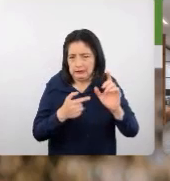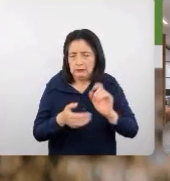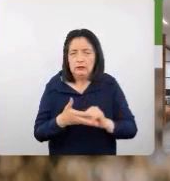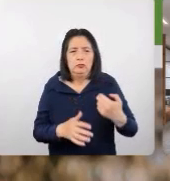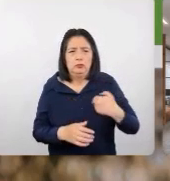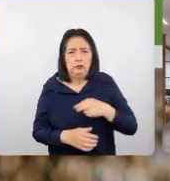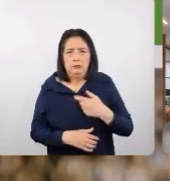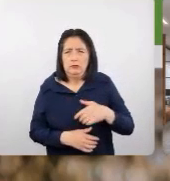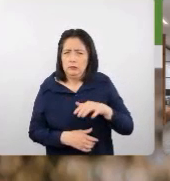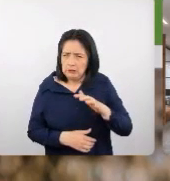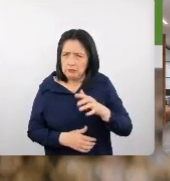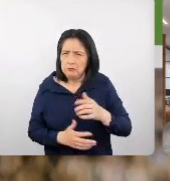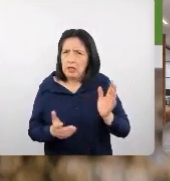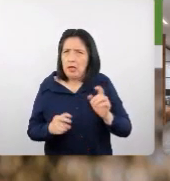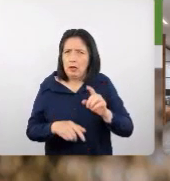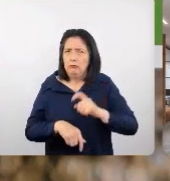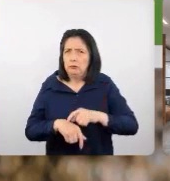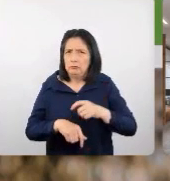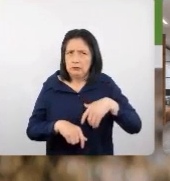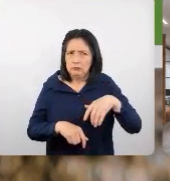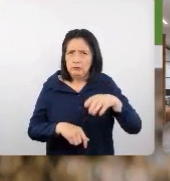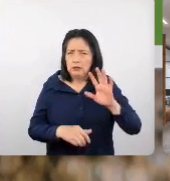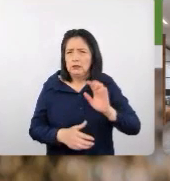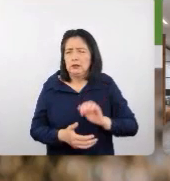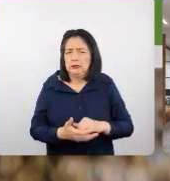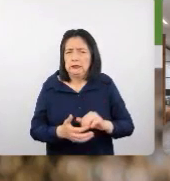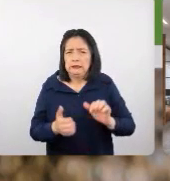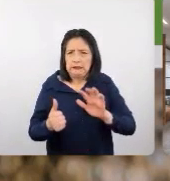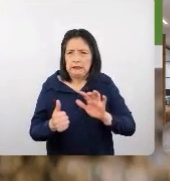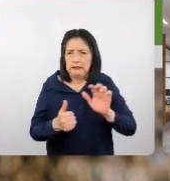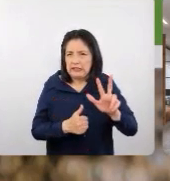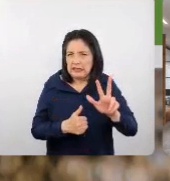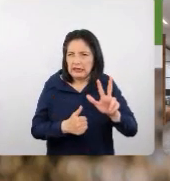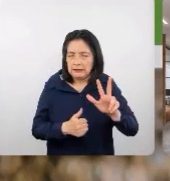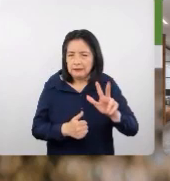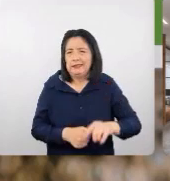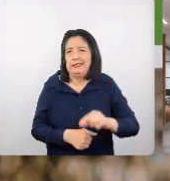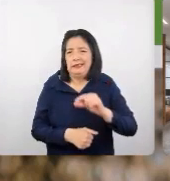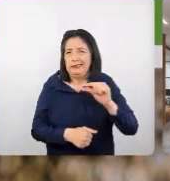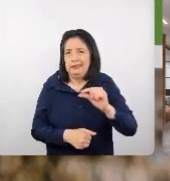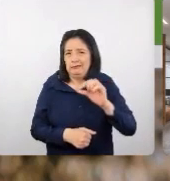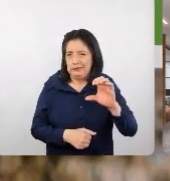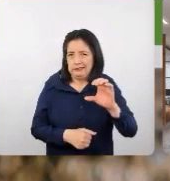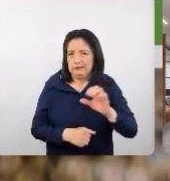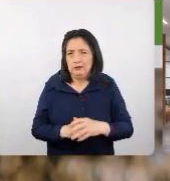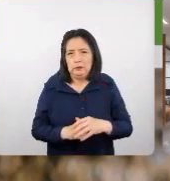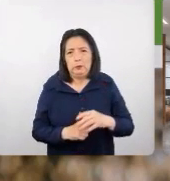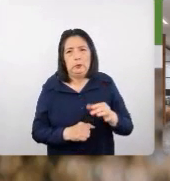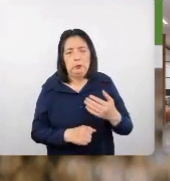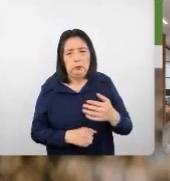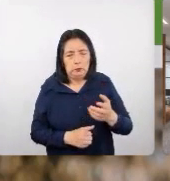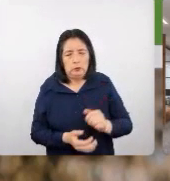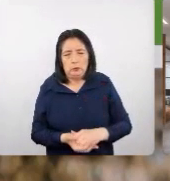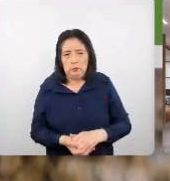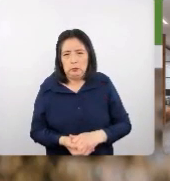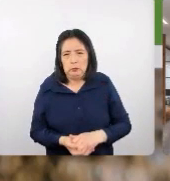a tener hasta en algún momento dado temperaturas de 63 grados Celsius. Entonces, es en ese momento